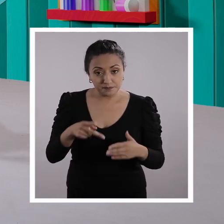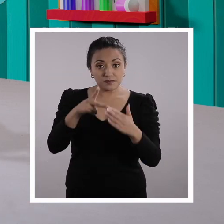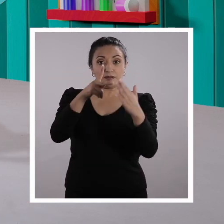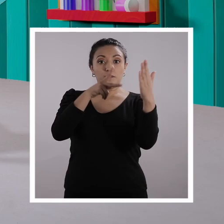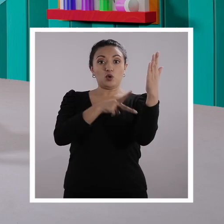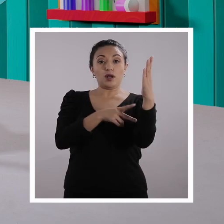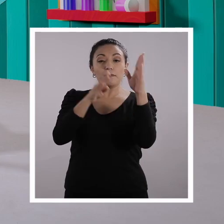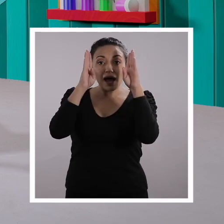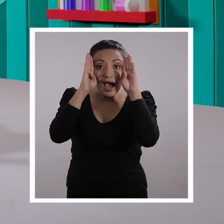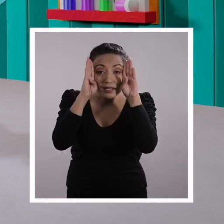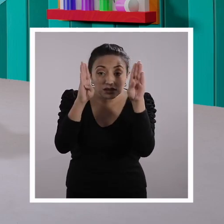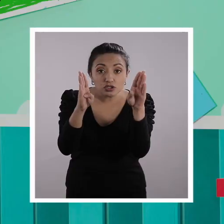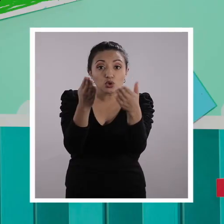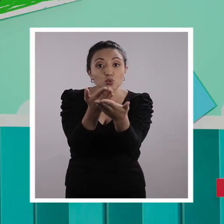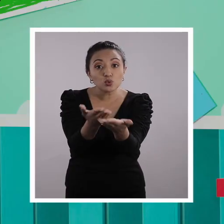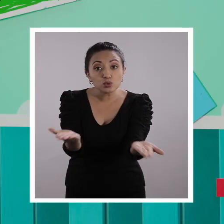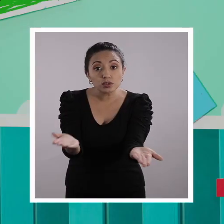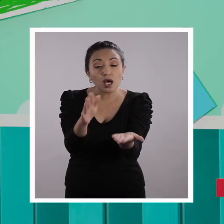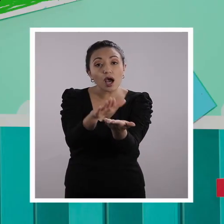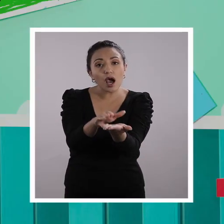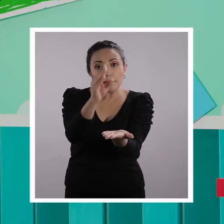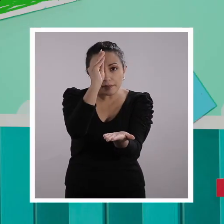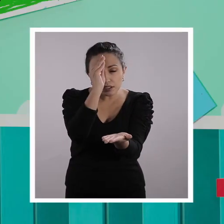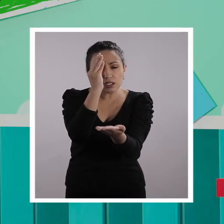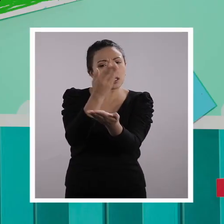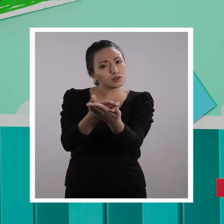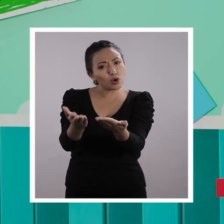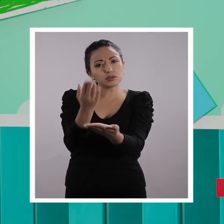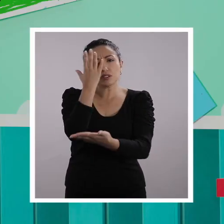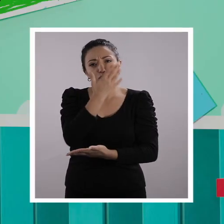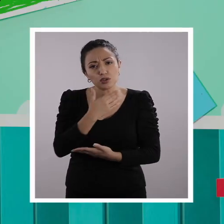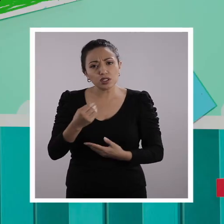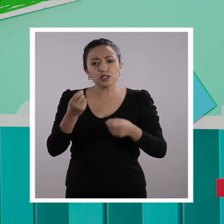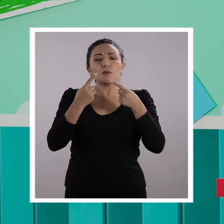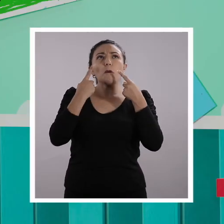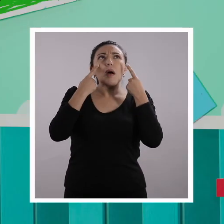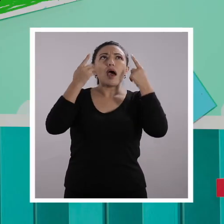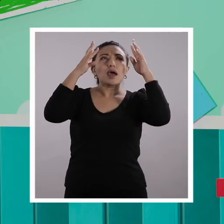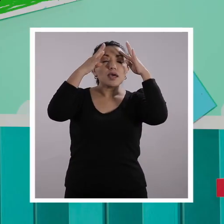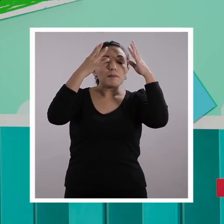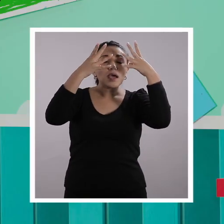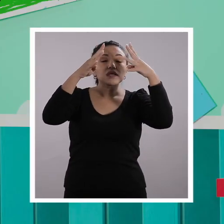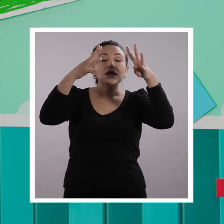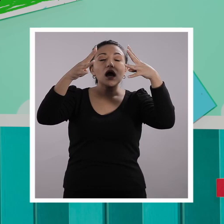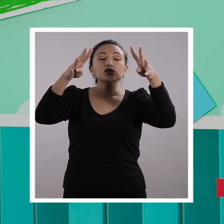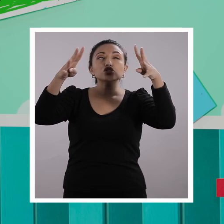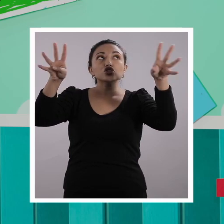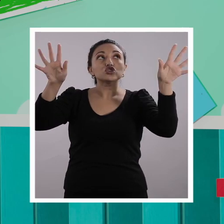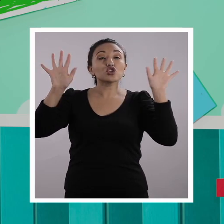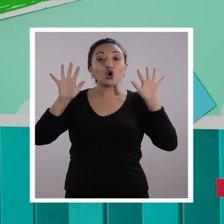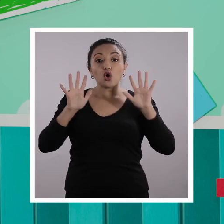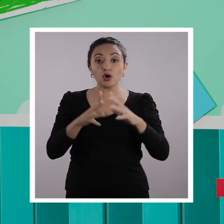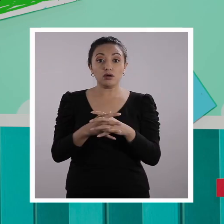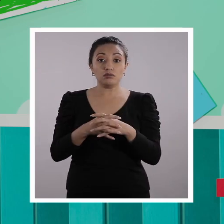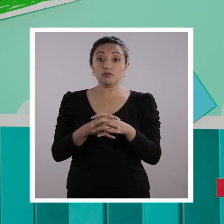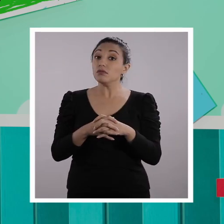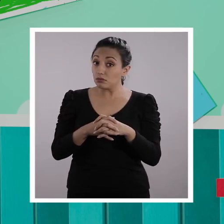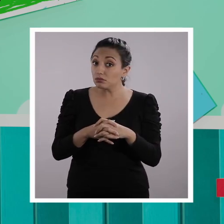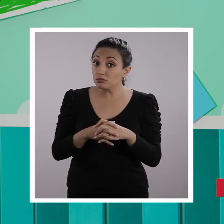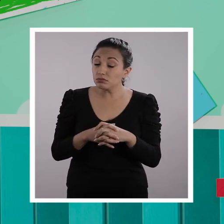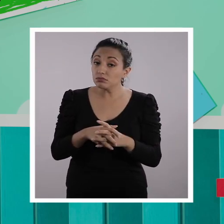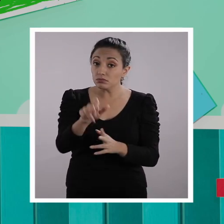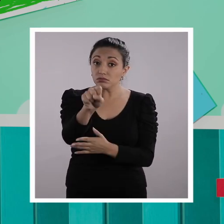está dedicado para ustedes para aprender cosas maravillosos para imaginarnos niños diferentes claro que sí